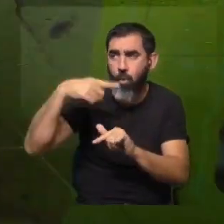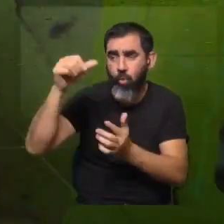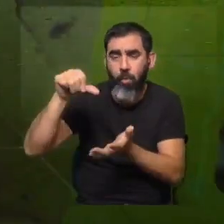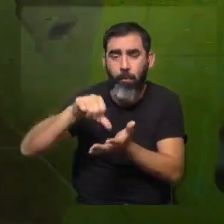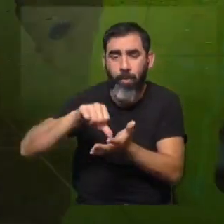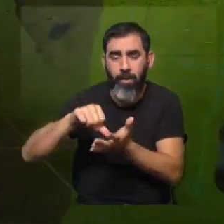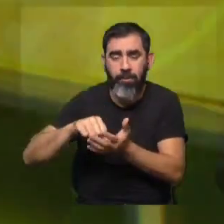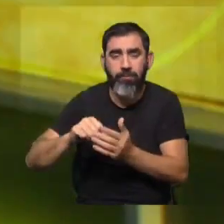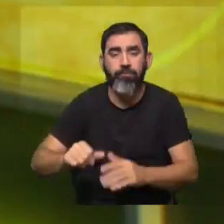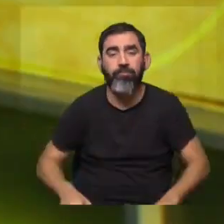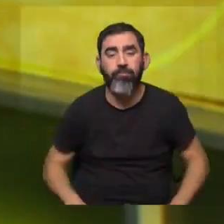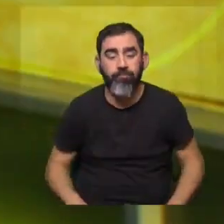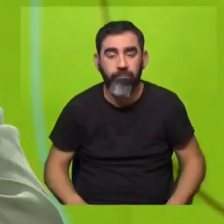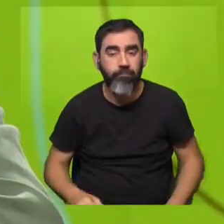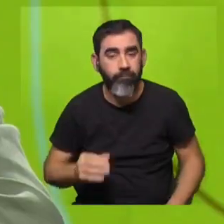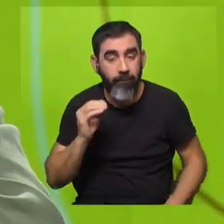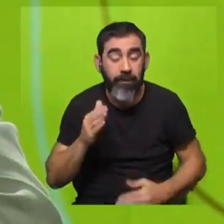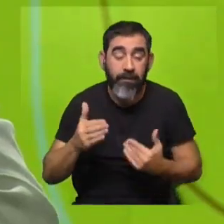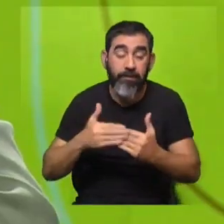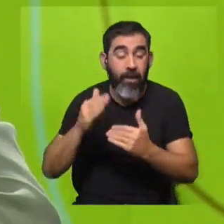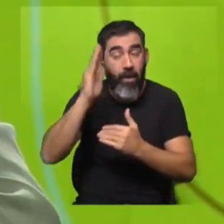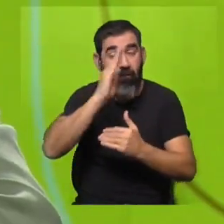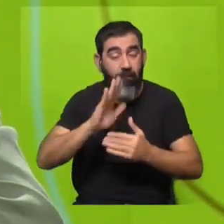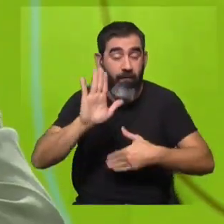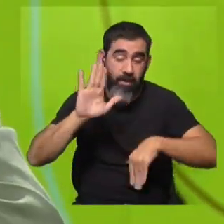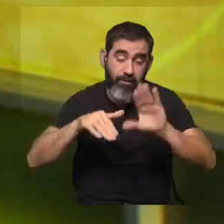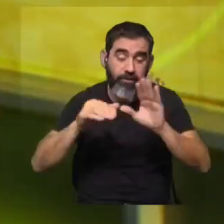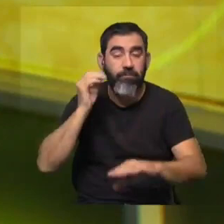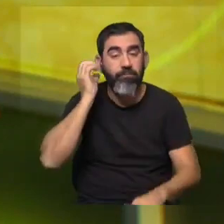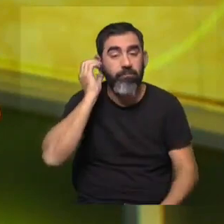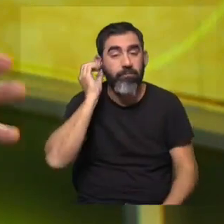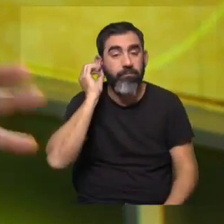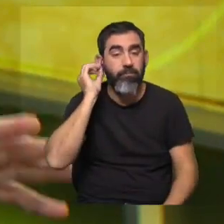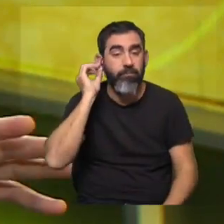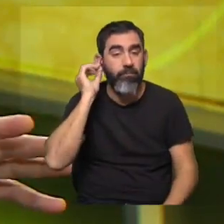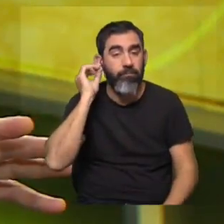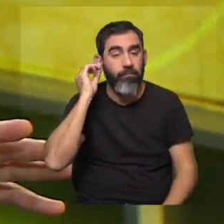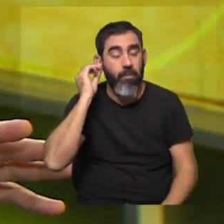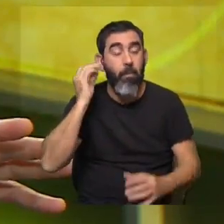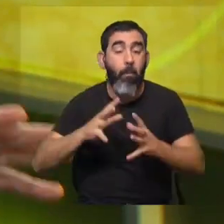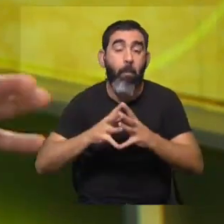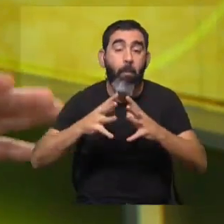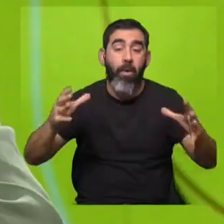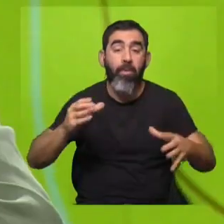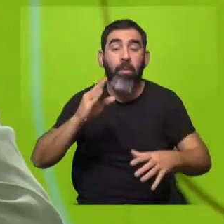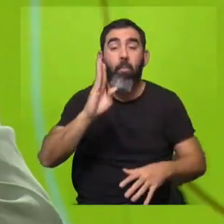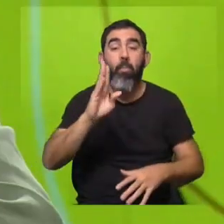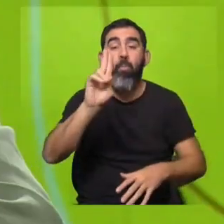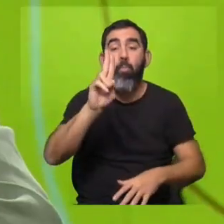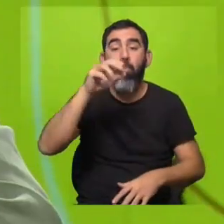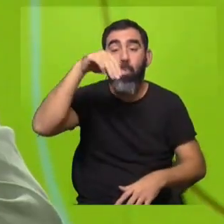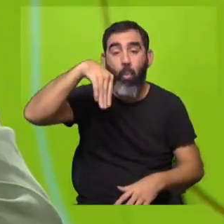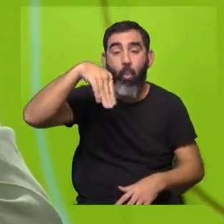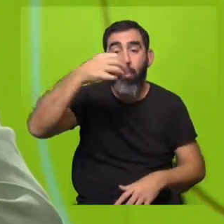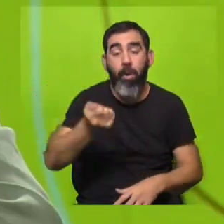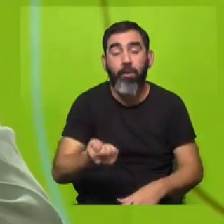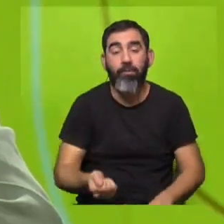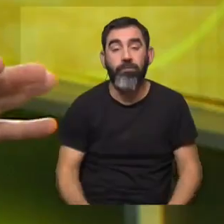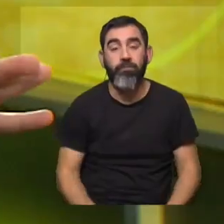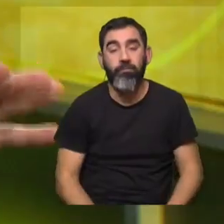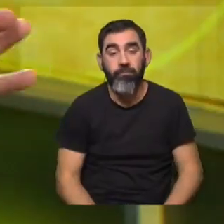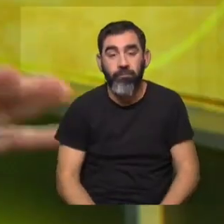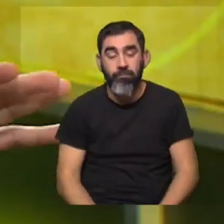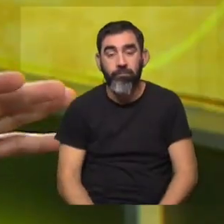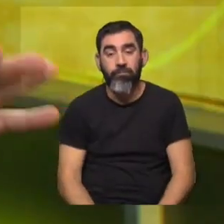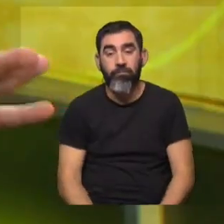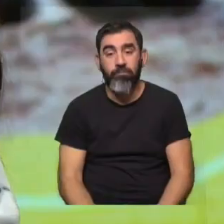Bien. Seguro va a ser cerca de Brasil, ¿no? Claro, ahí está. El felino más grande es el puma. Y ahí ya cambiamos a El que otra nos especie. queda. El que nos